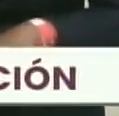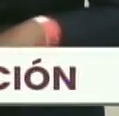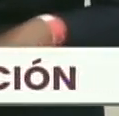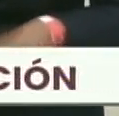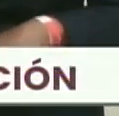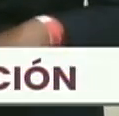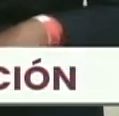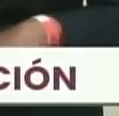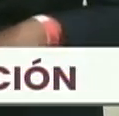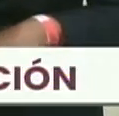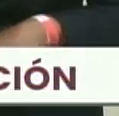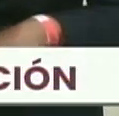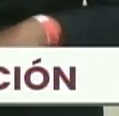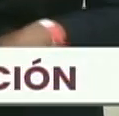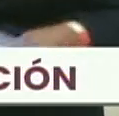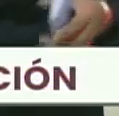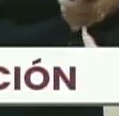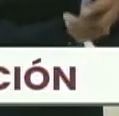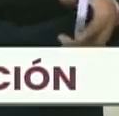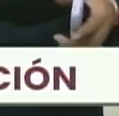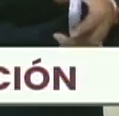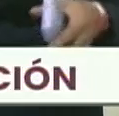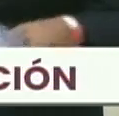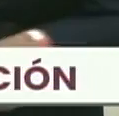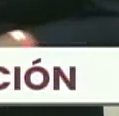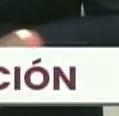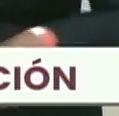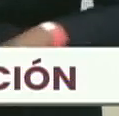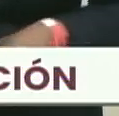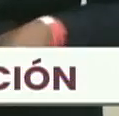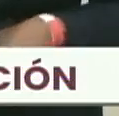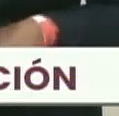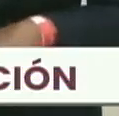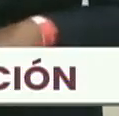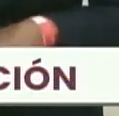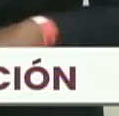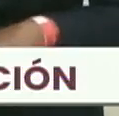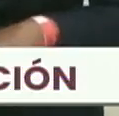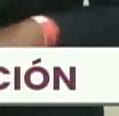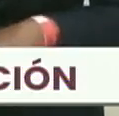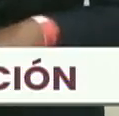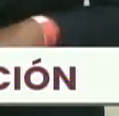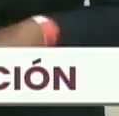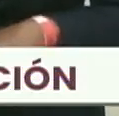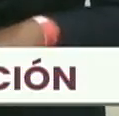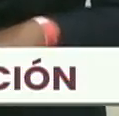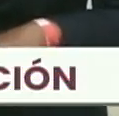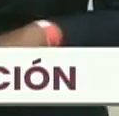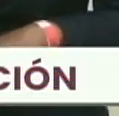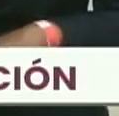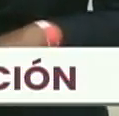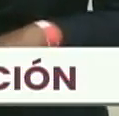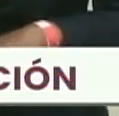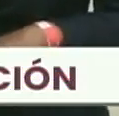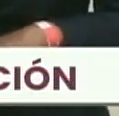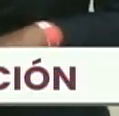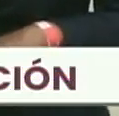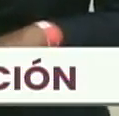de la república doctora del cid rodríguez gómez ofrece al país el balance del plan nacional de vacunación contra la